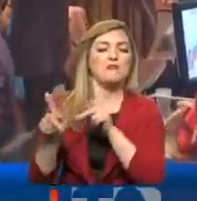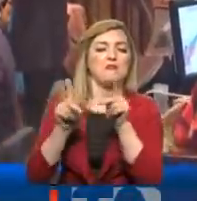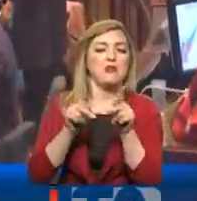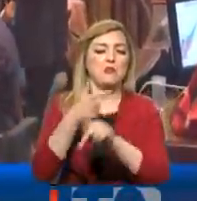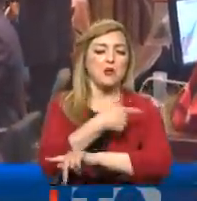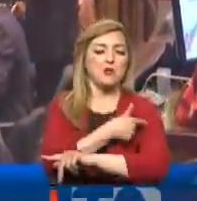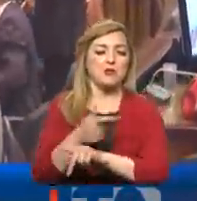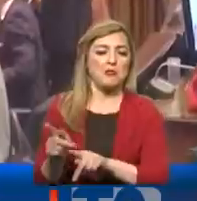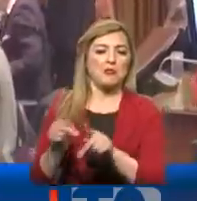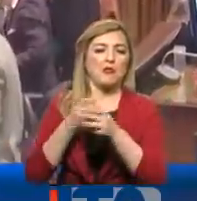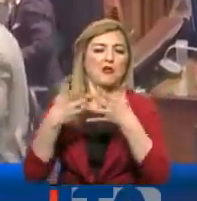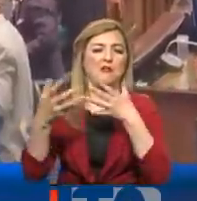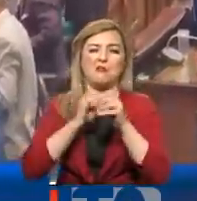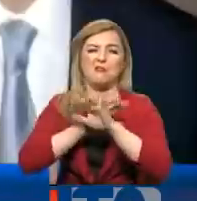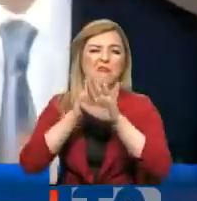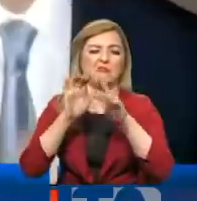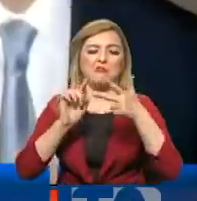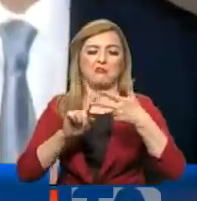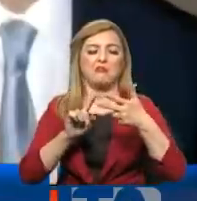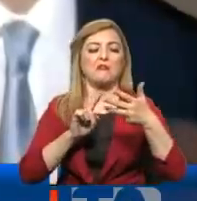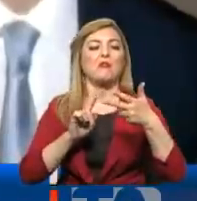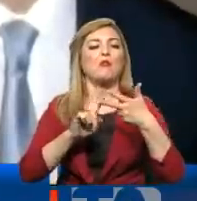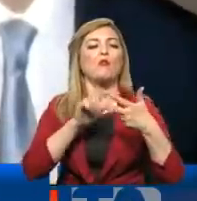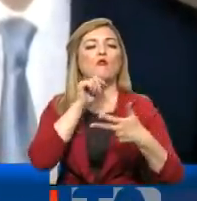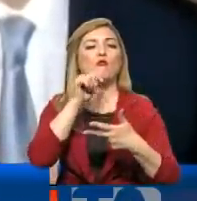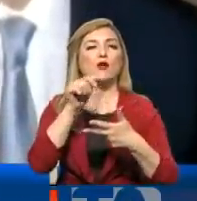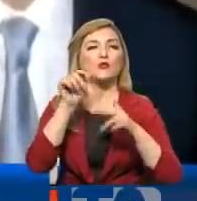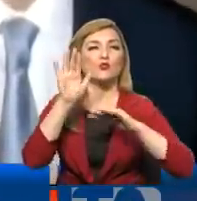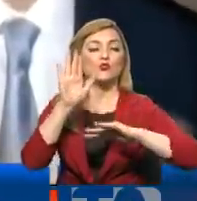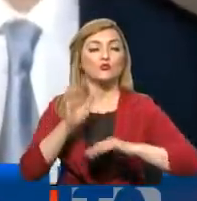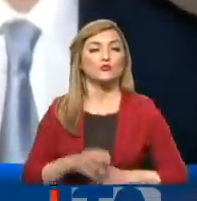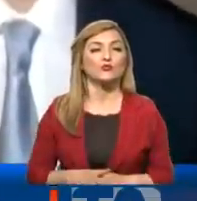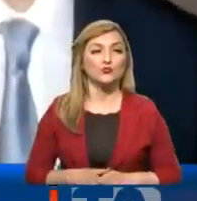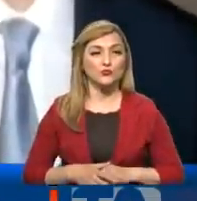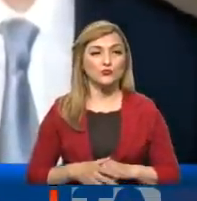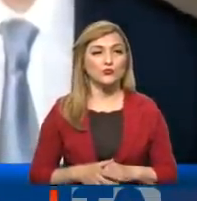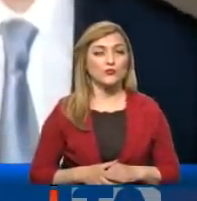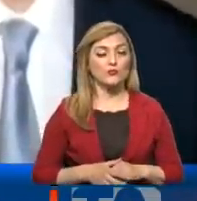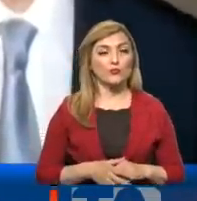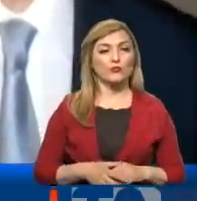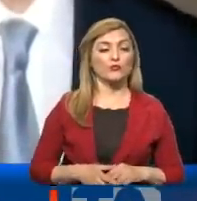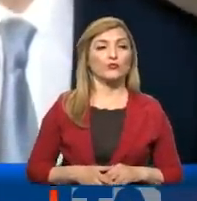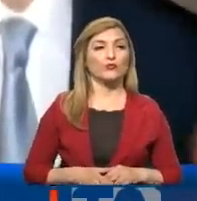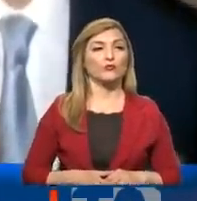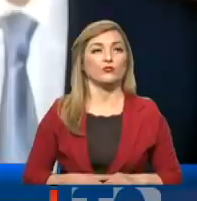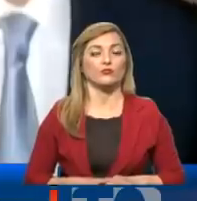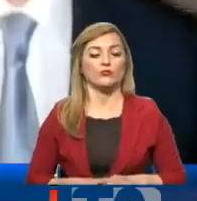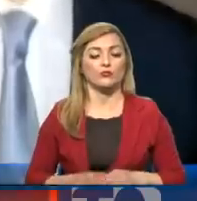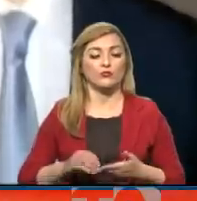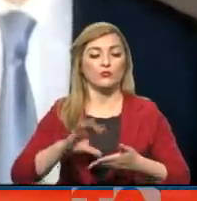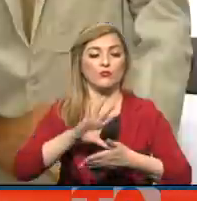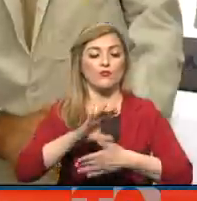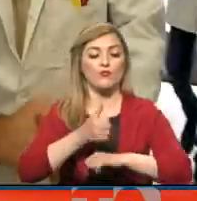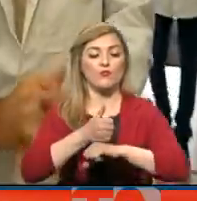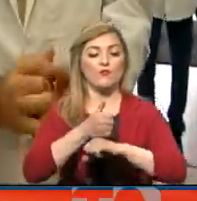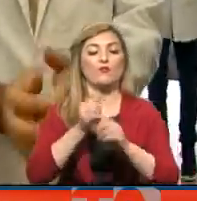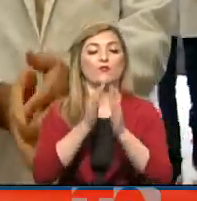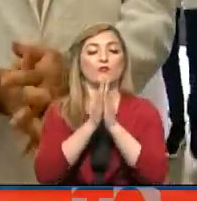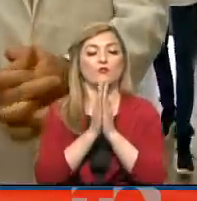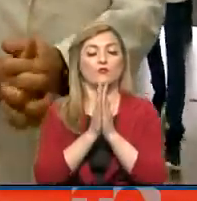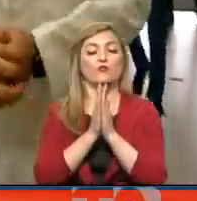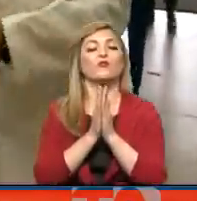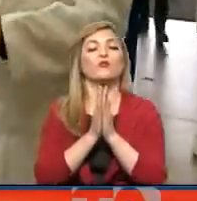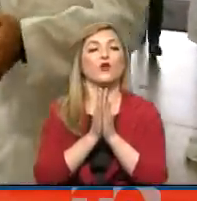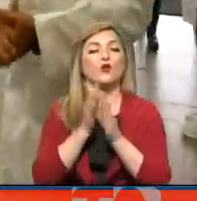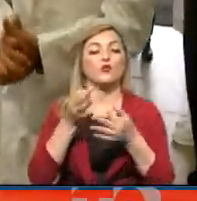contra el COVID-19 y la falta de nombramientos entre el personal sanitario. El CAL también conoció la solicitud de juicio político contra